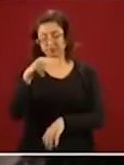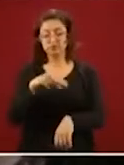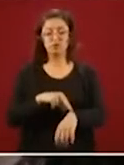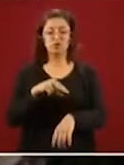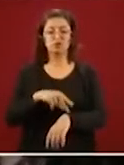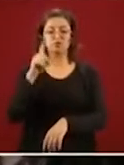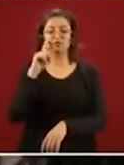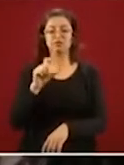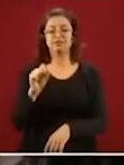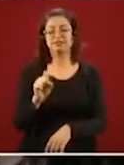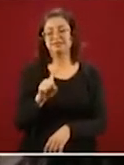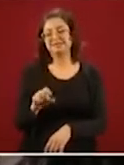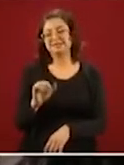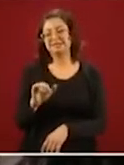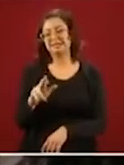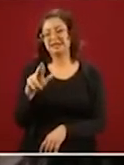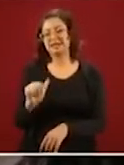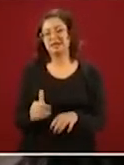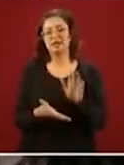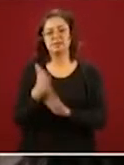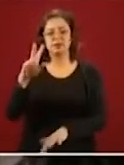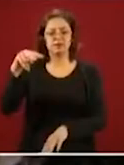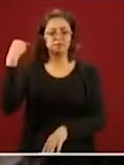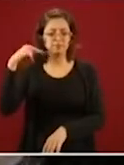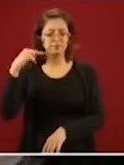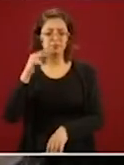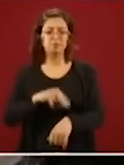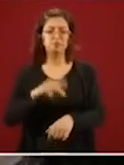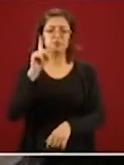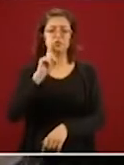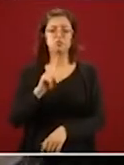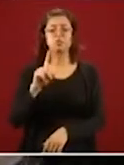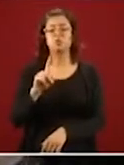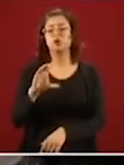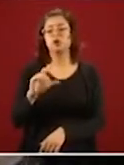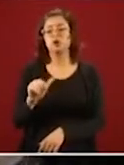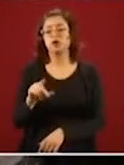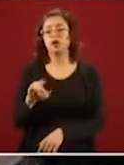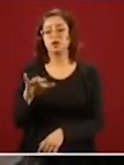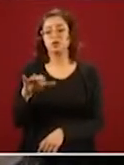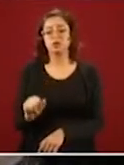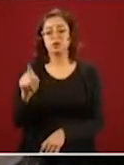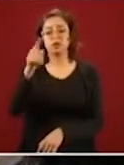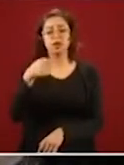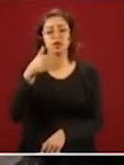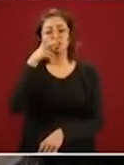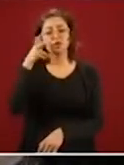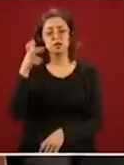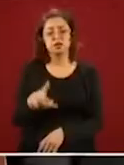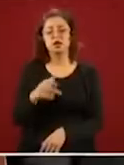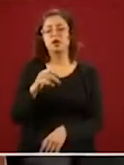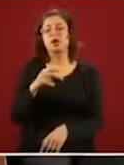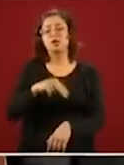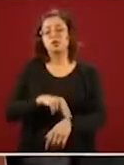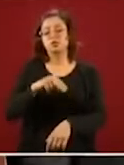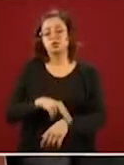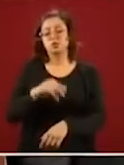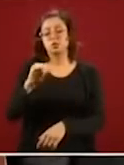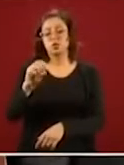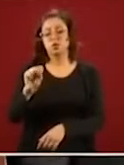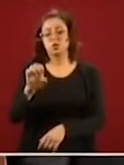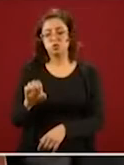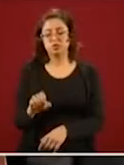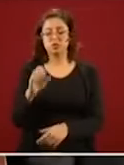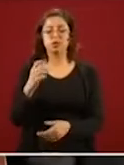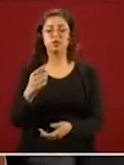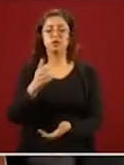Célida Duque Molina, Veracruz Sur, la doctora Claudia Díaz Pérez al Estado de Hidalgo, el doctor José Antonio Zamudio González a la